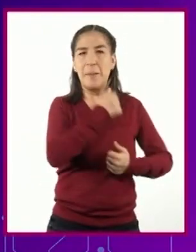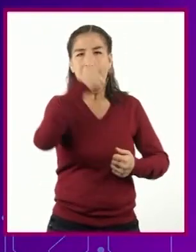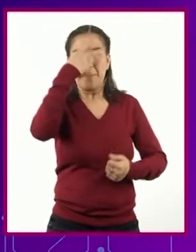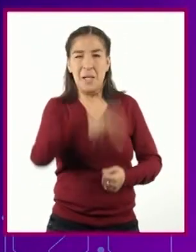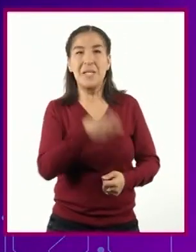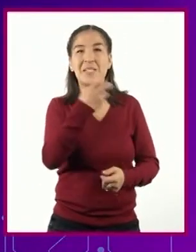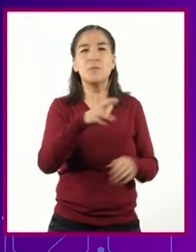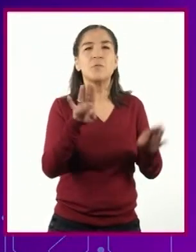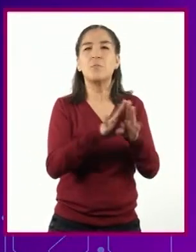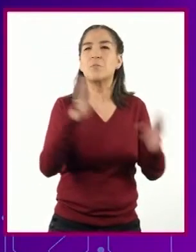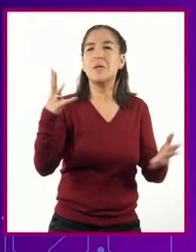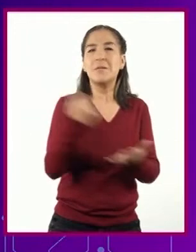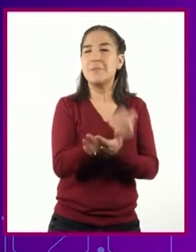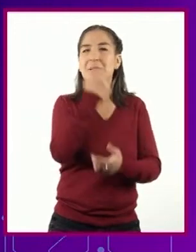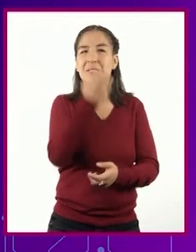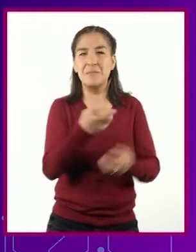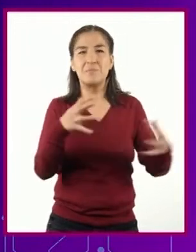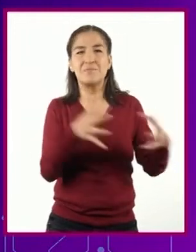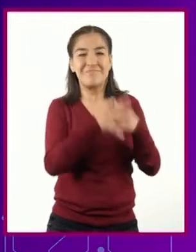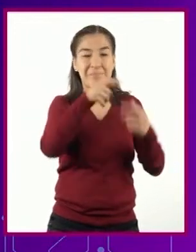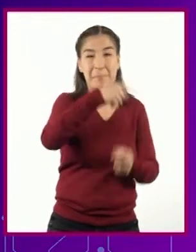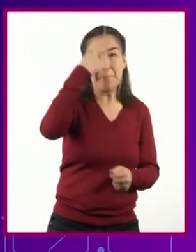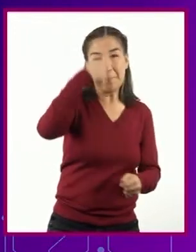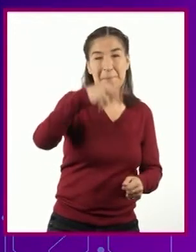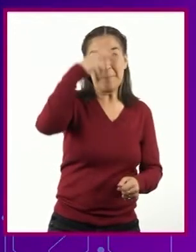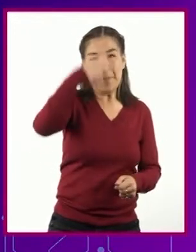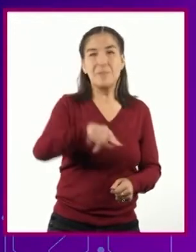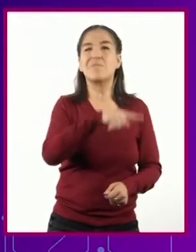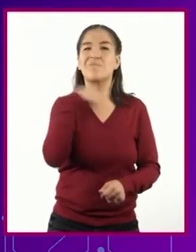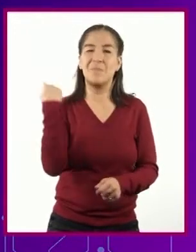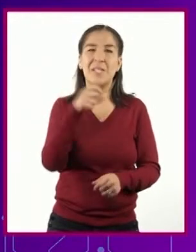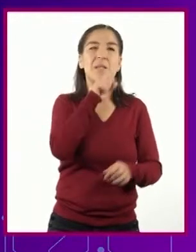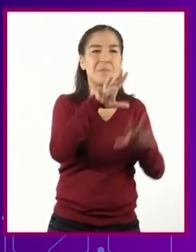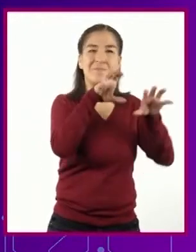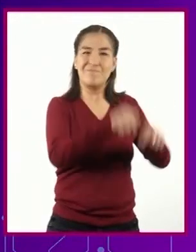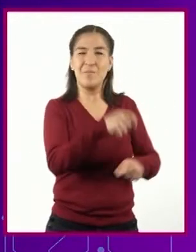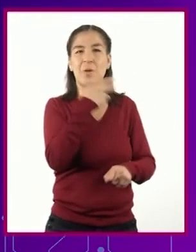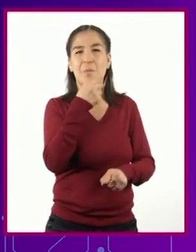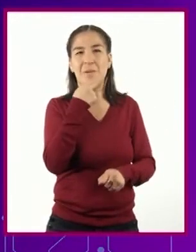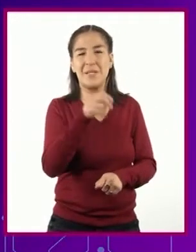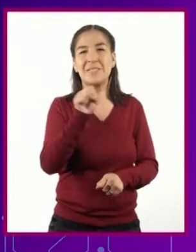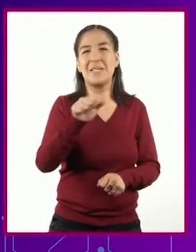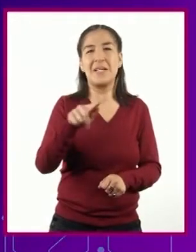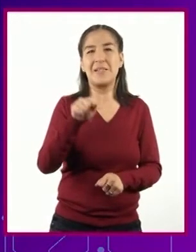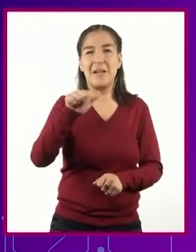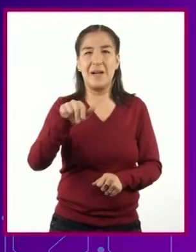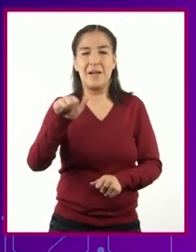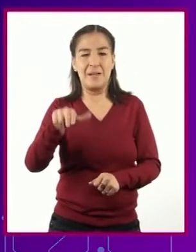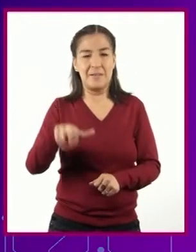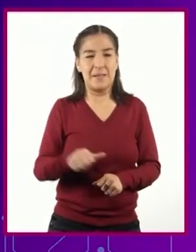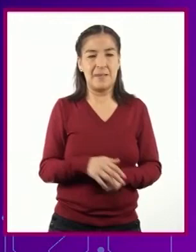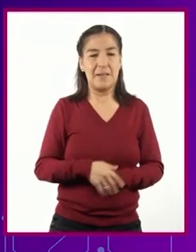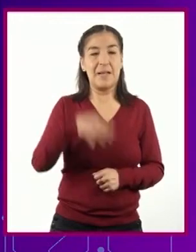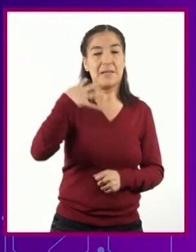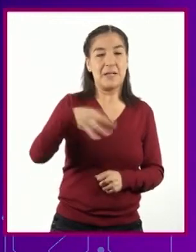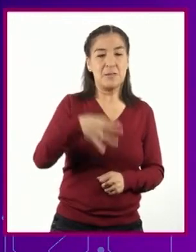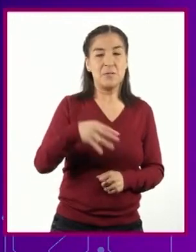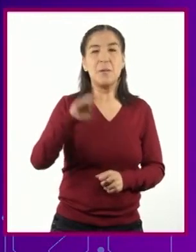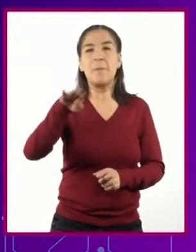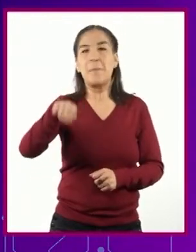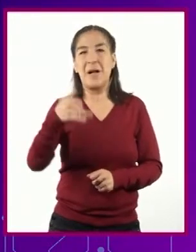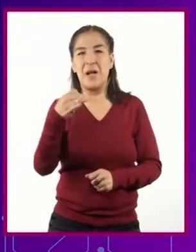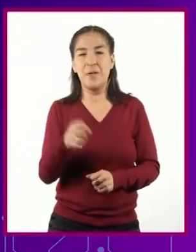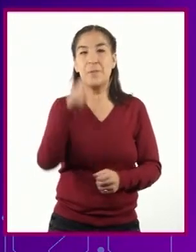después de una breve batalla que los mexicanos se rindan y la captura del general Santa Anna. El 14 de mayo de